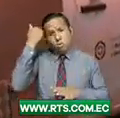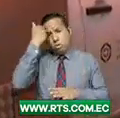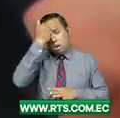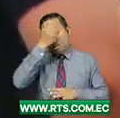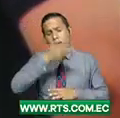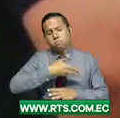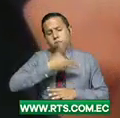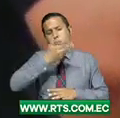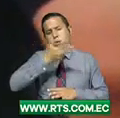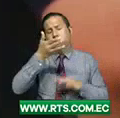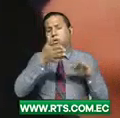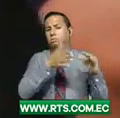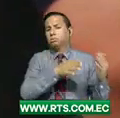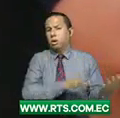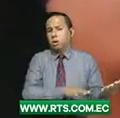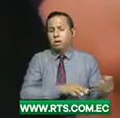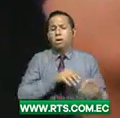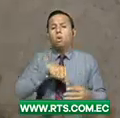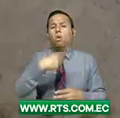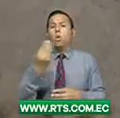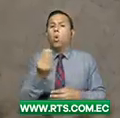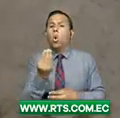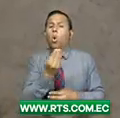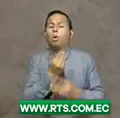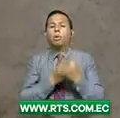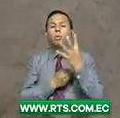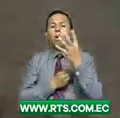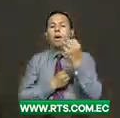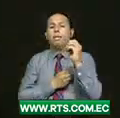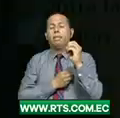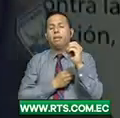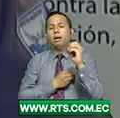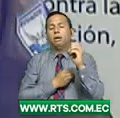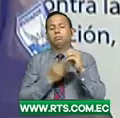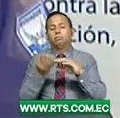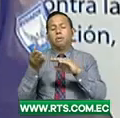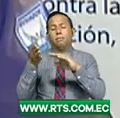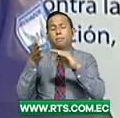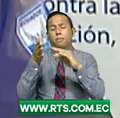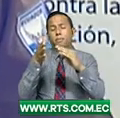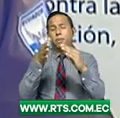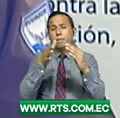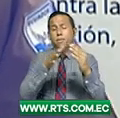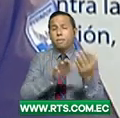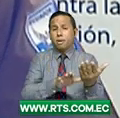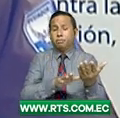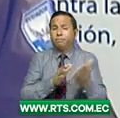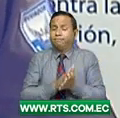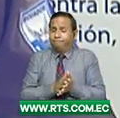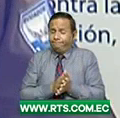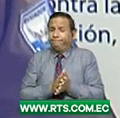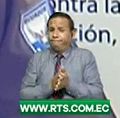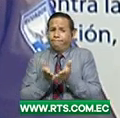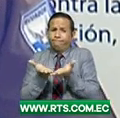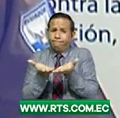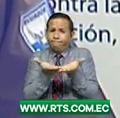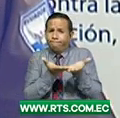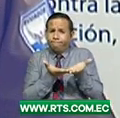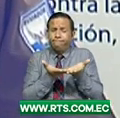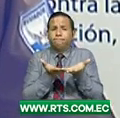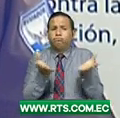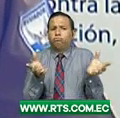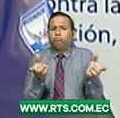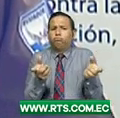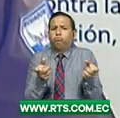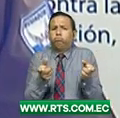sicariato. 40 adolescentes han perdido la vida este año. Las personas que son laboralmente activas es las que se van reduciendo, tomando